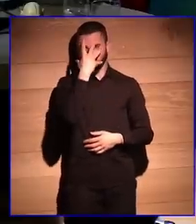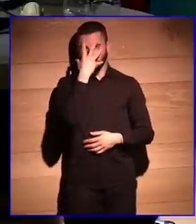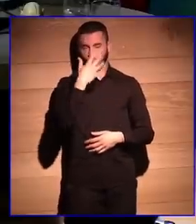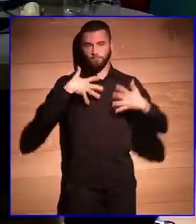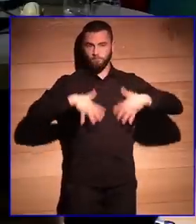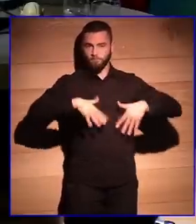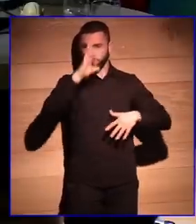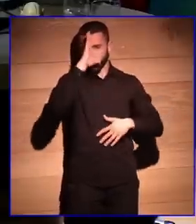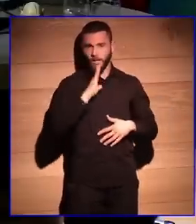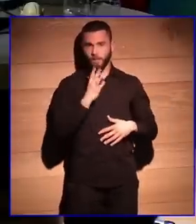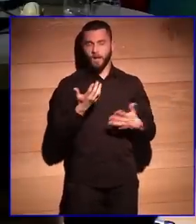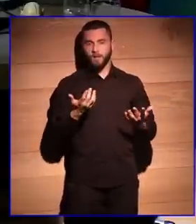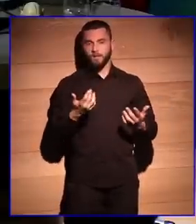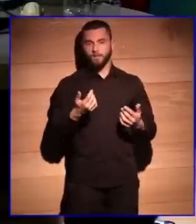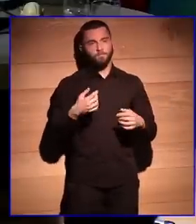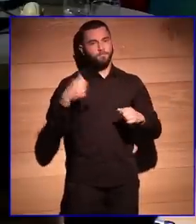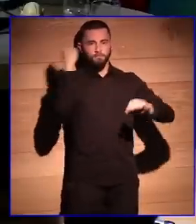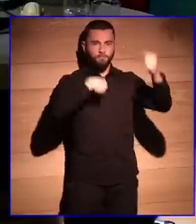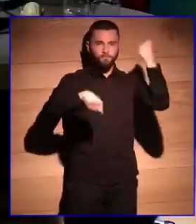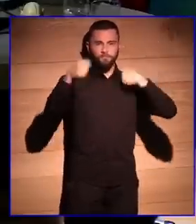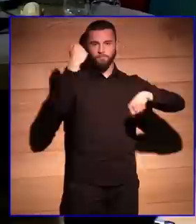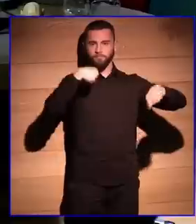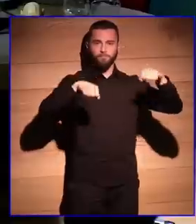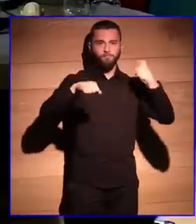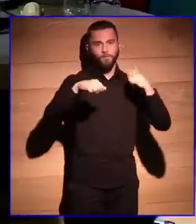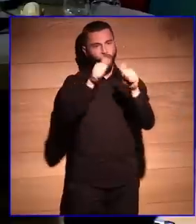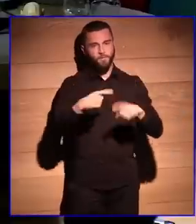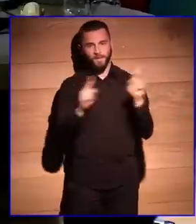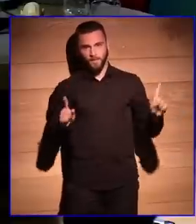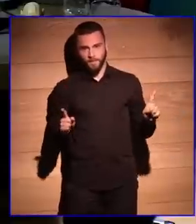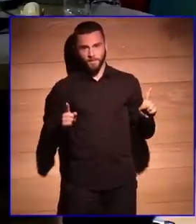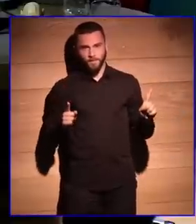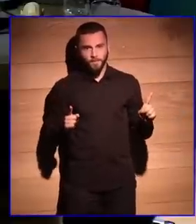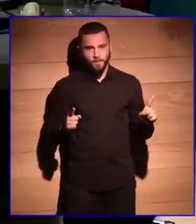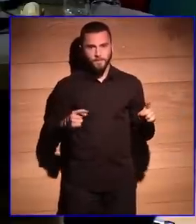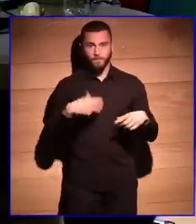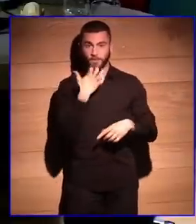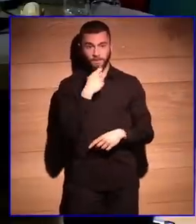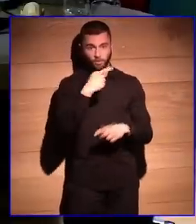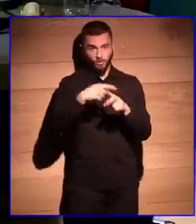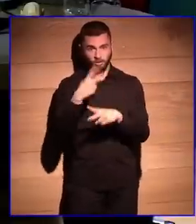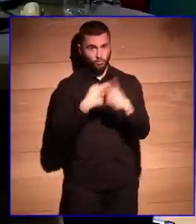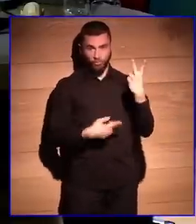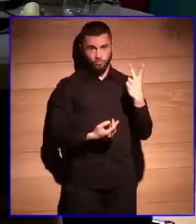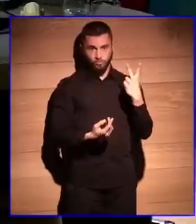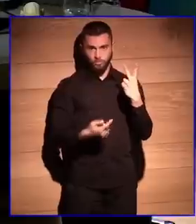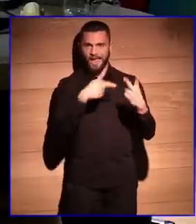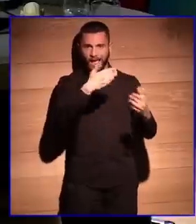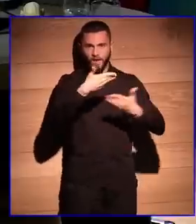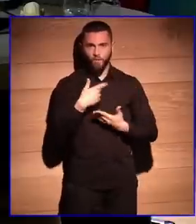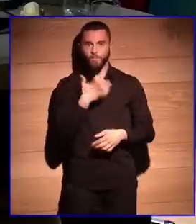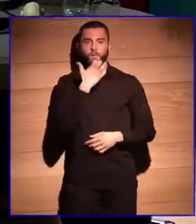carnaval, empezamos a actuar de una forma un poco distinta. Y a veces ayuda a la representación de la dualidad. Quiero decir que si pensamos, por ejemplo, en el Doctor